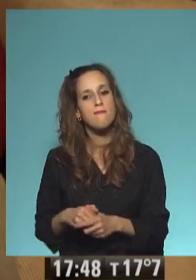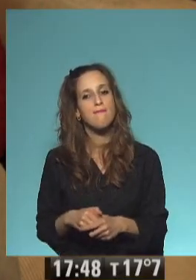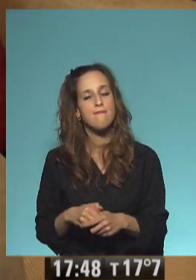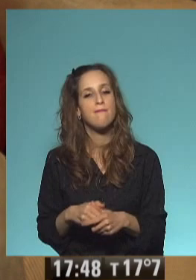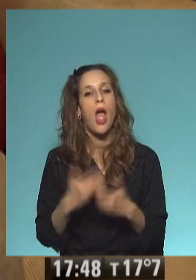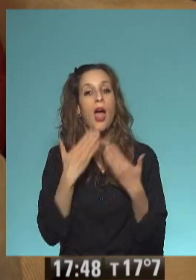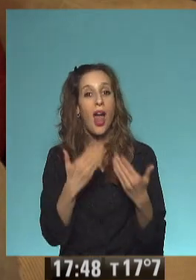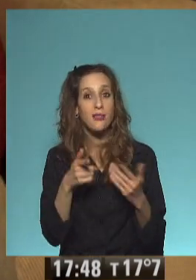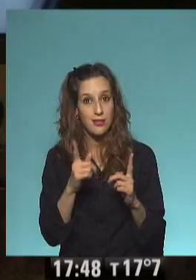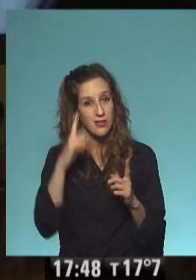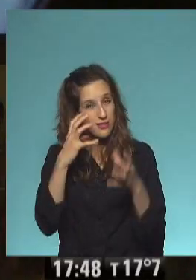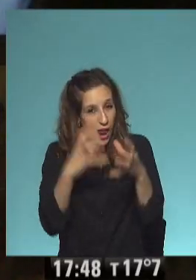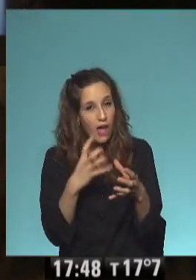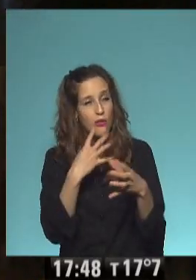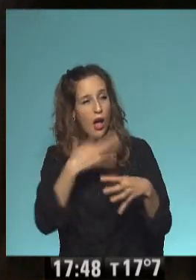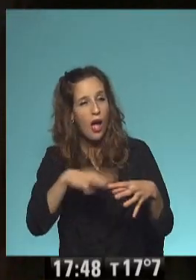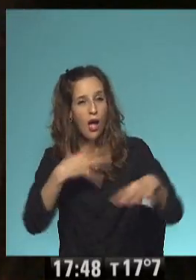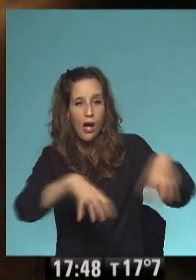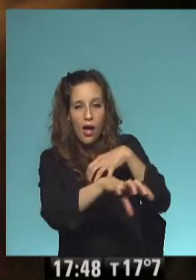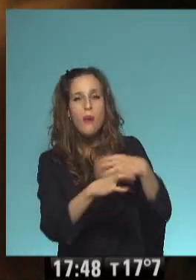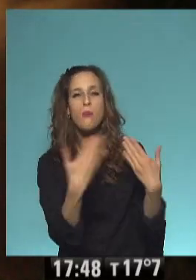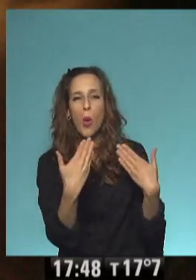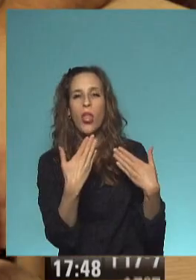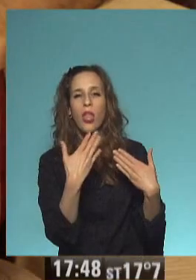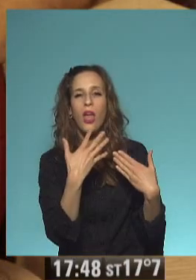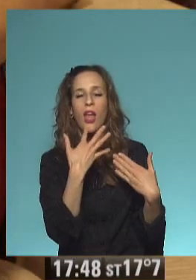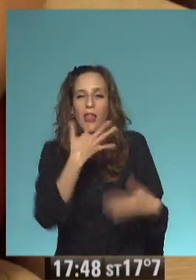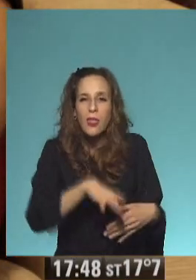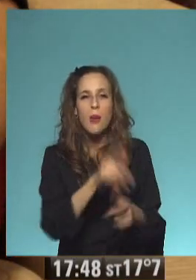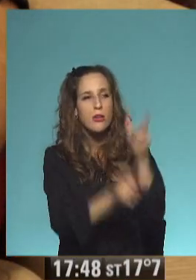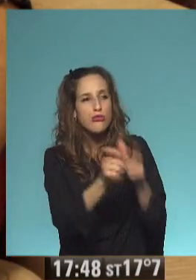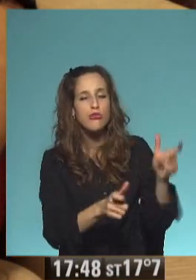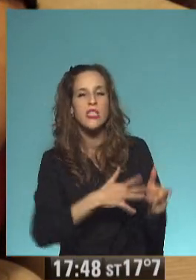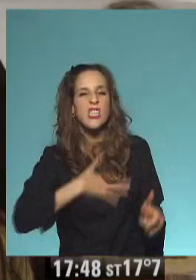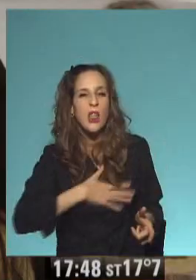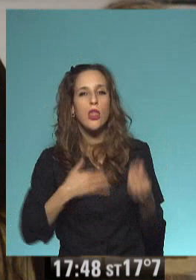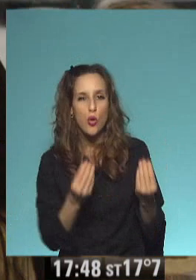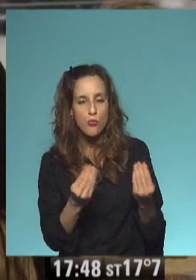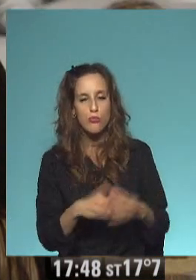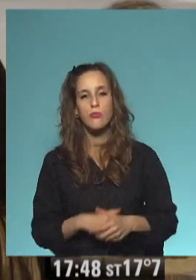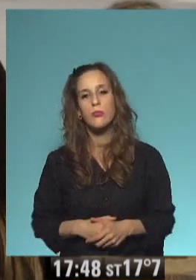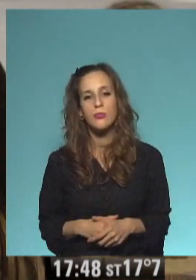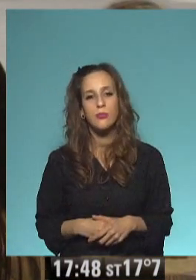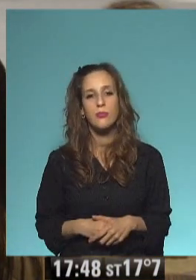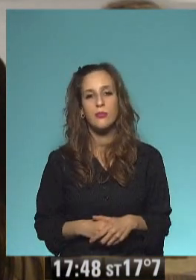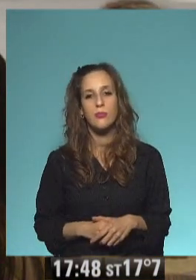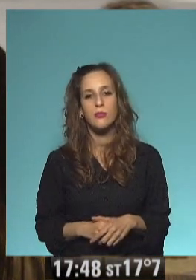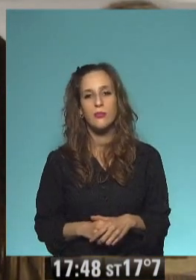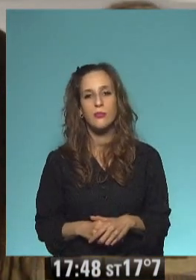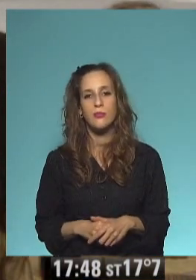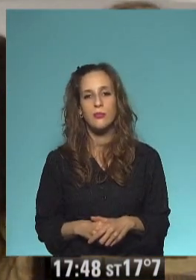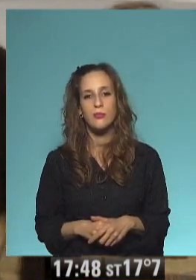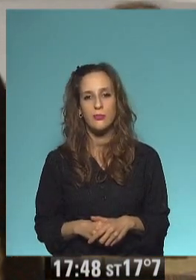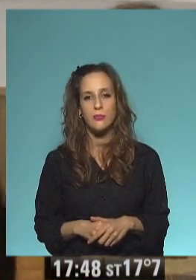ella podemos ser más solidarios y ponernos en el lugar de los demás. Muchas gracias. Gracias a ustedes.